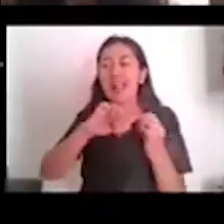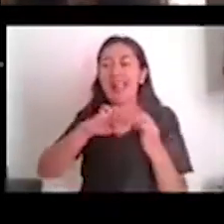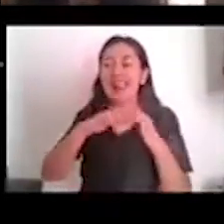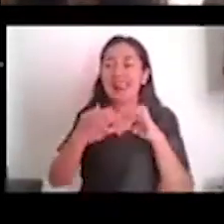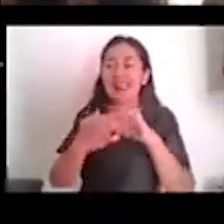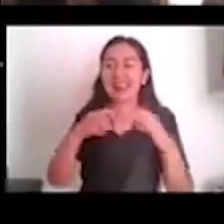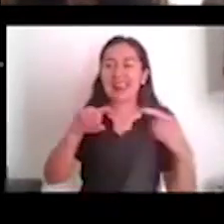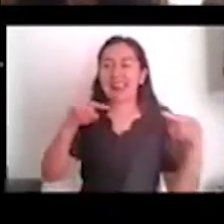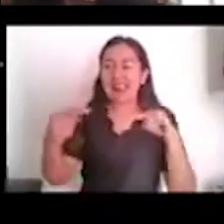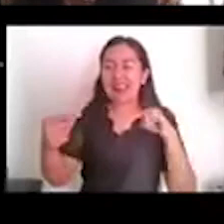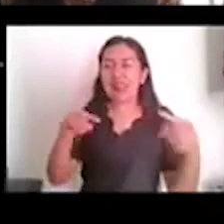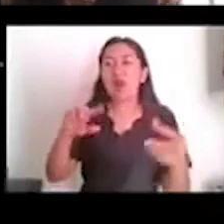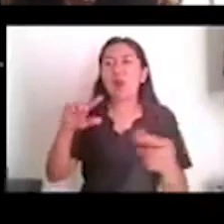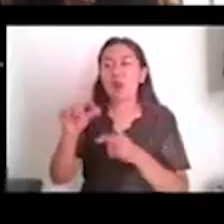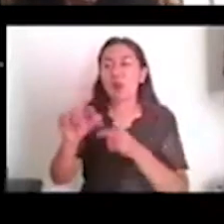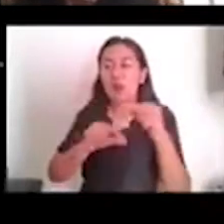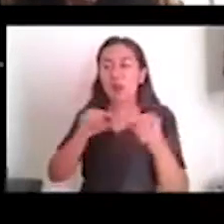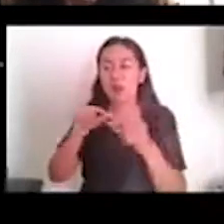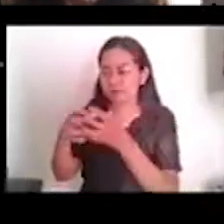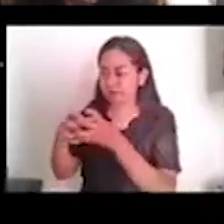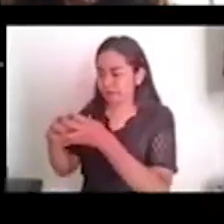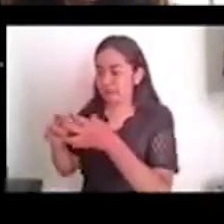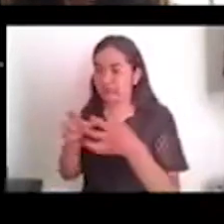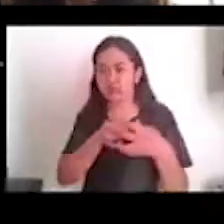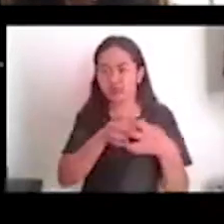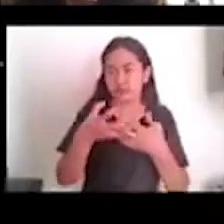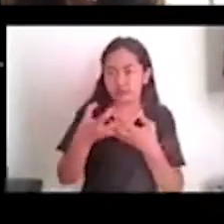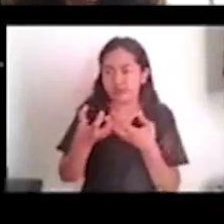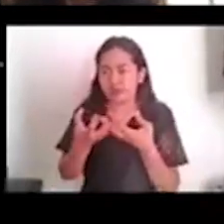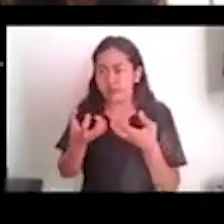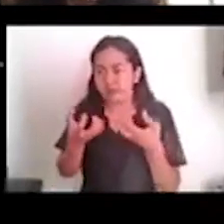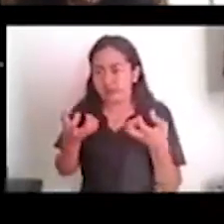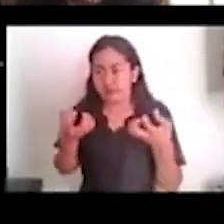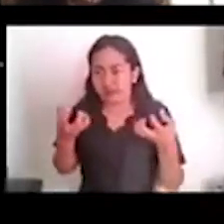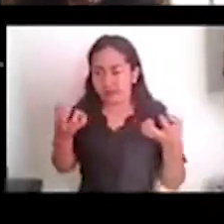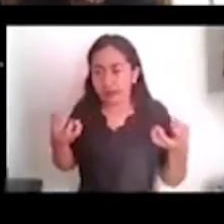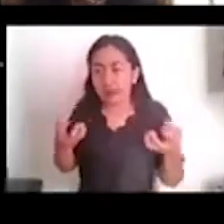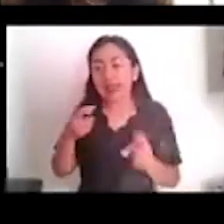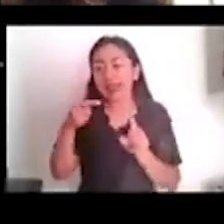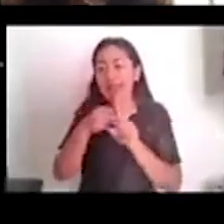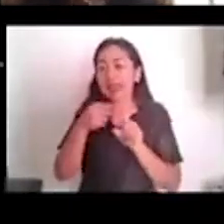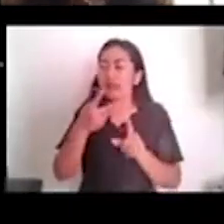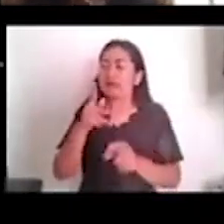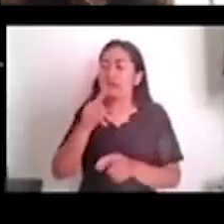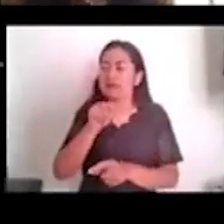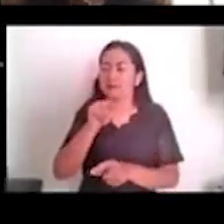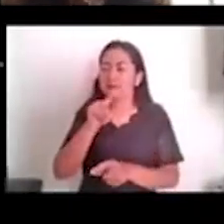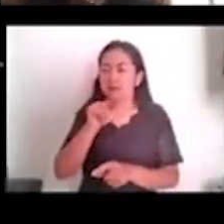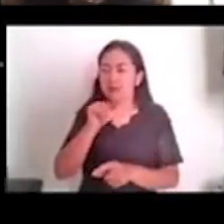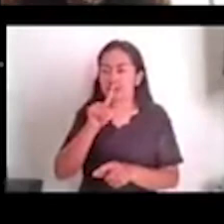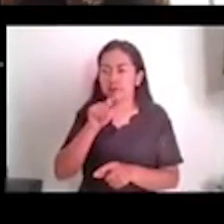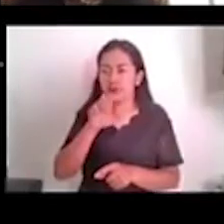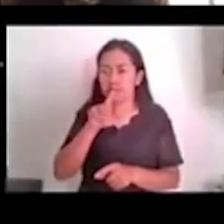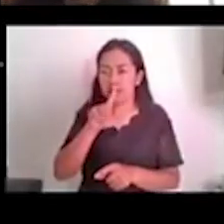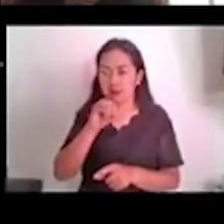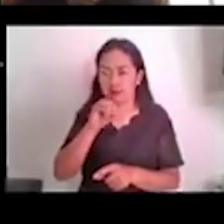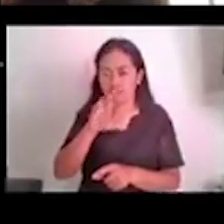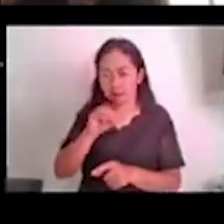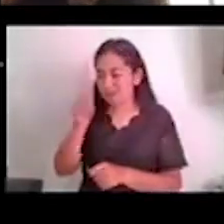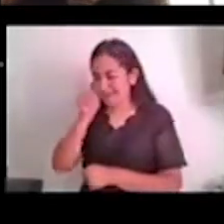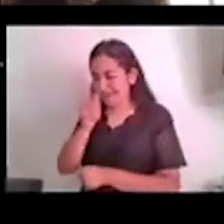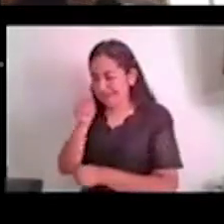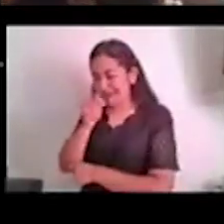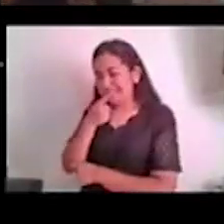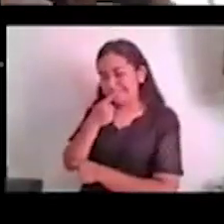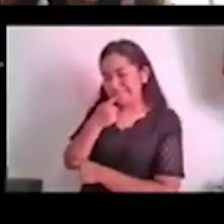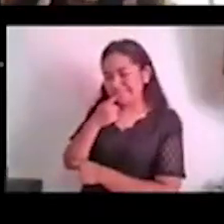diferenciando, Tlatelolco siempre se fue más por lo tepaneca, Tenochtitlán, como ya mencioné, más por lo colhua,